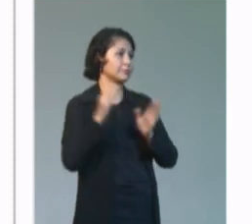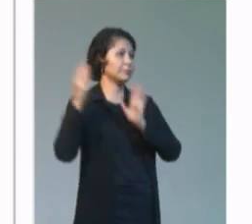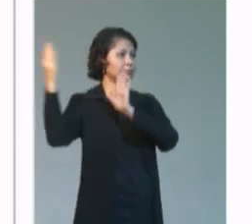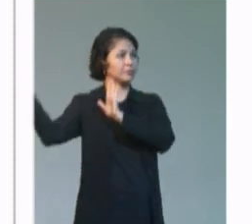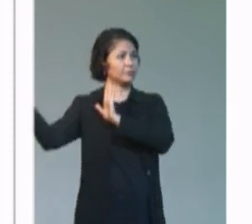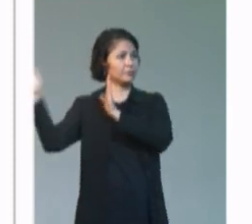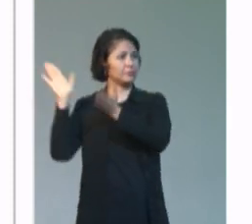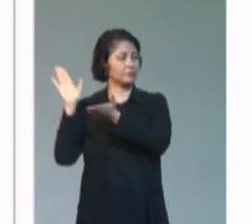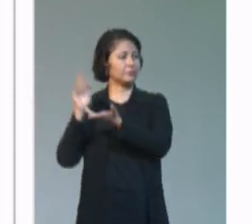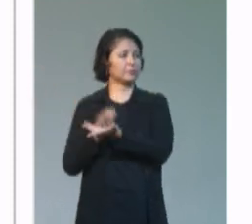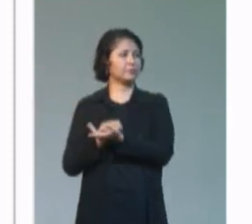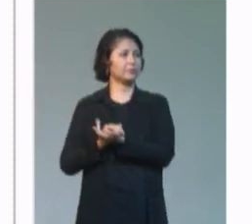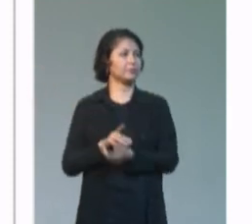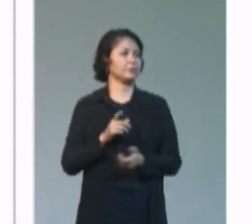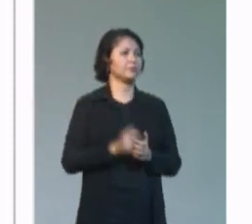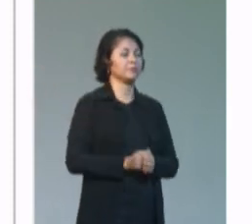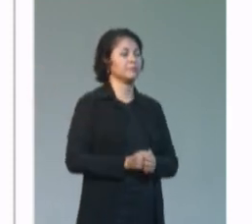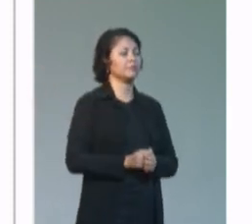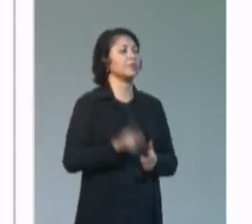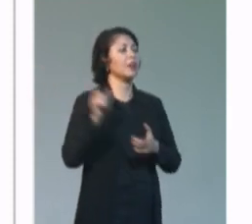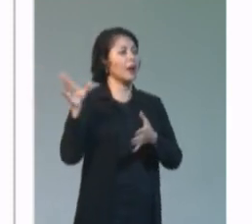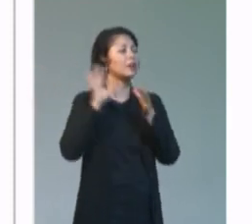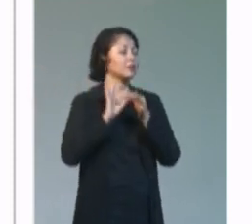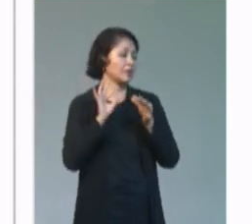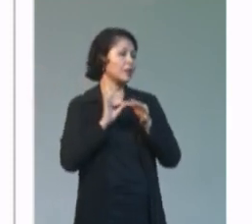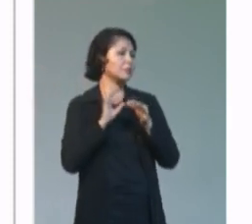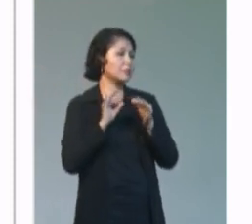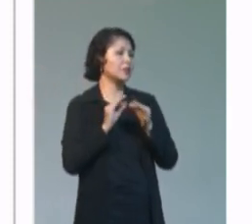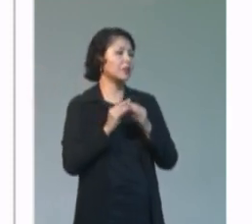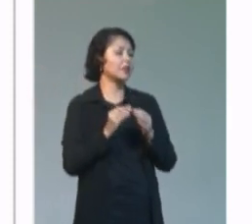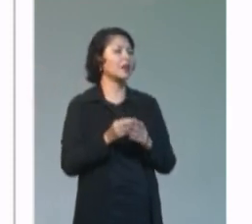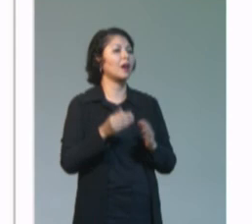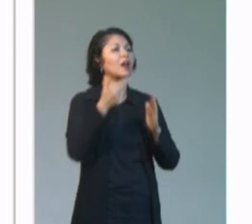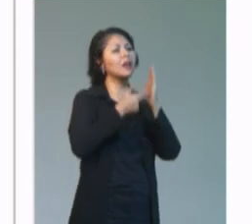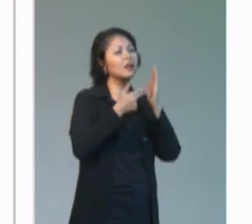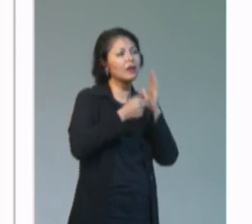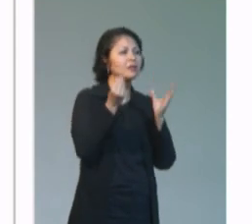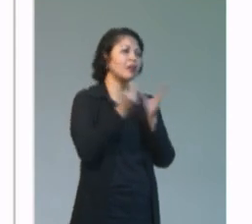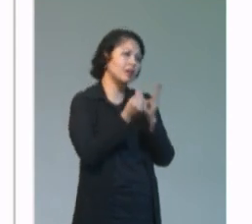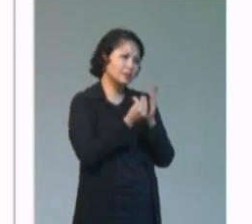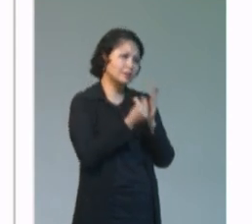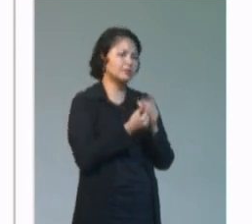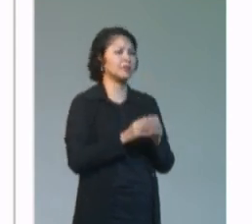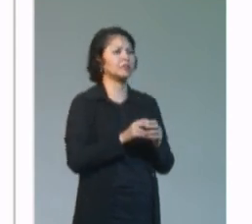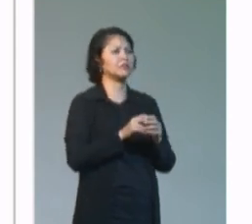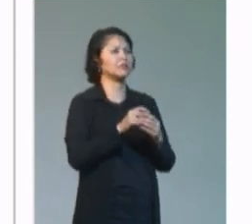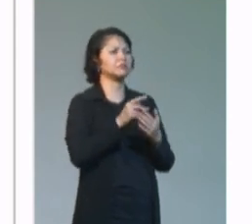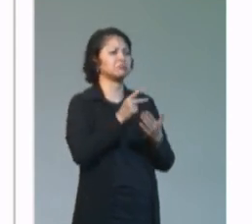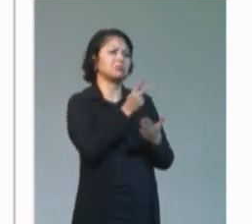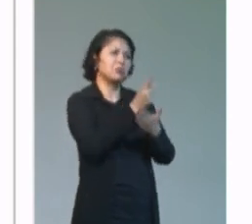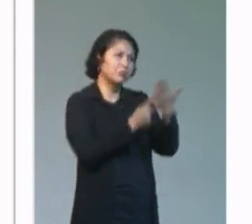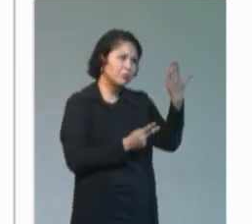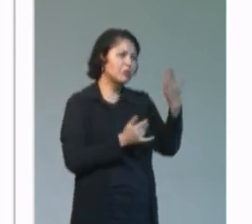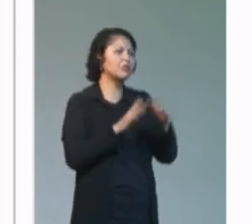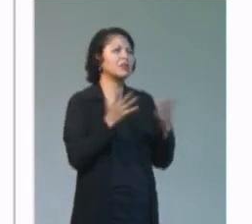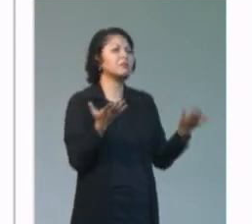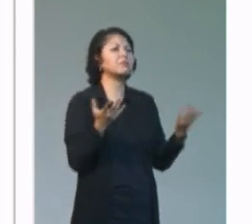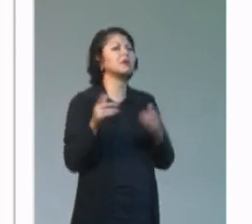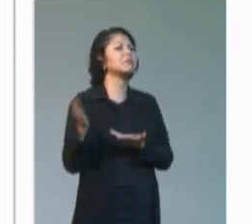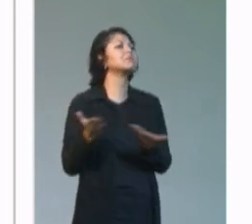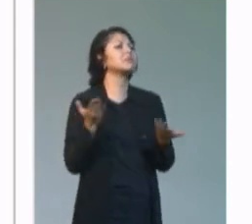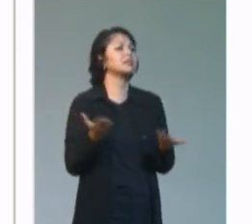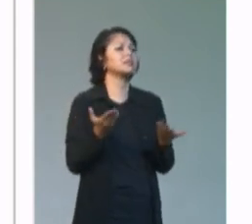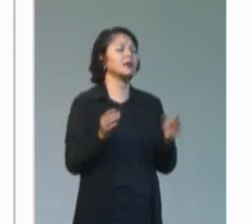creemos que también se debe incorporar un mapa conceptual para que el estudiante perciba pues cuál es todo el entramado